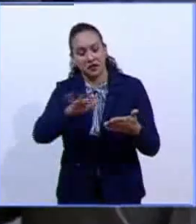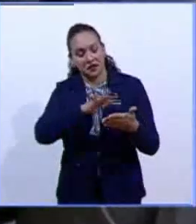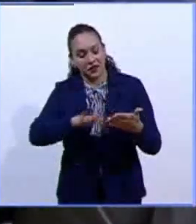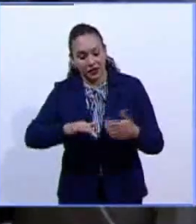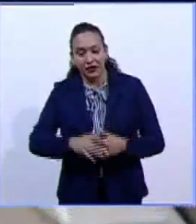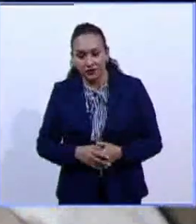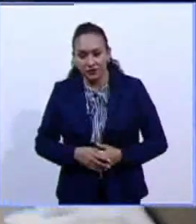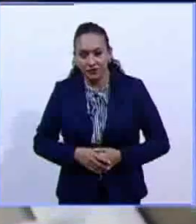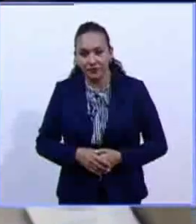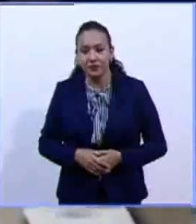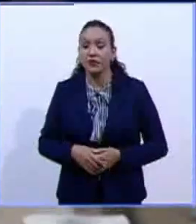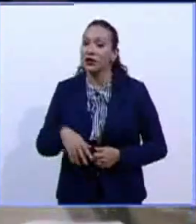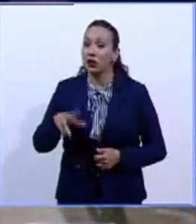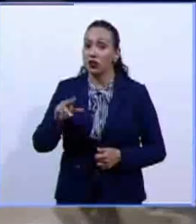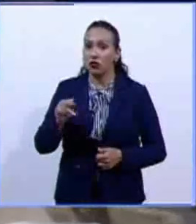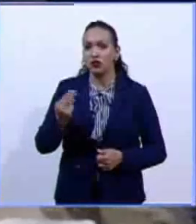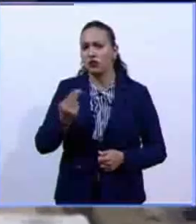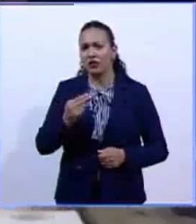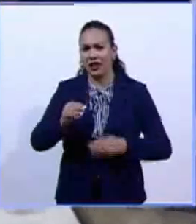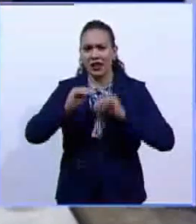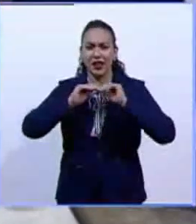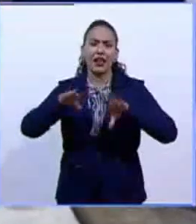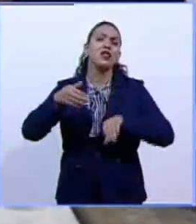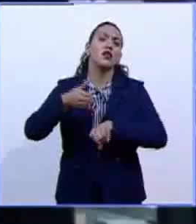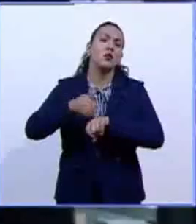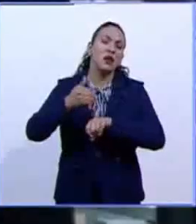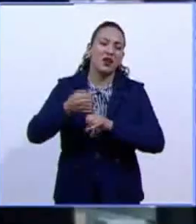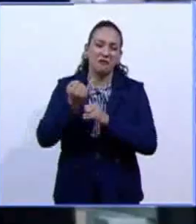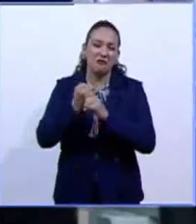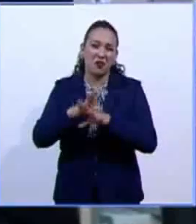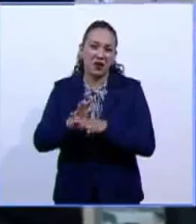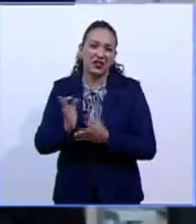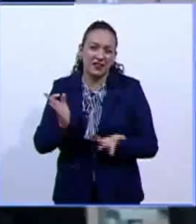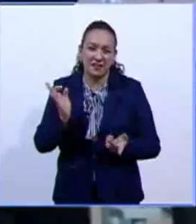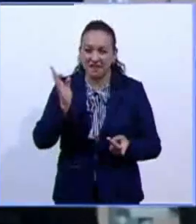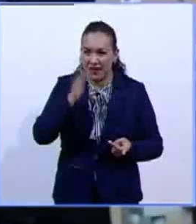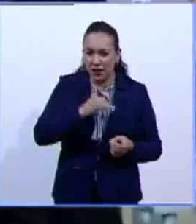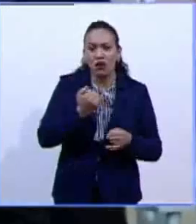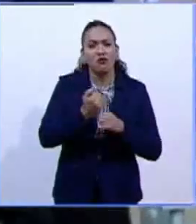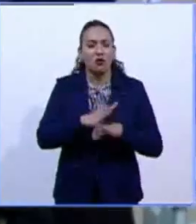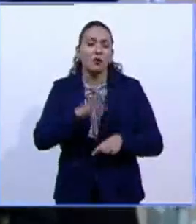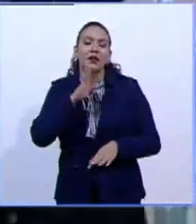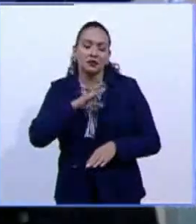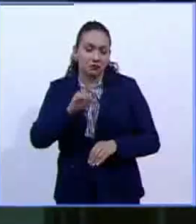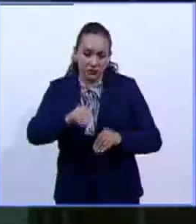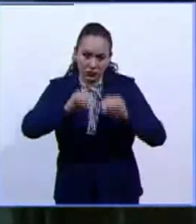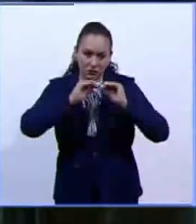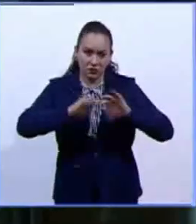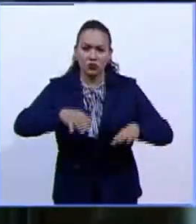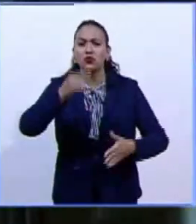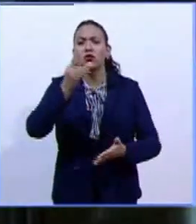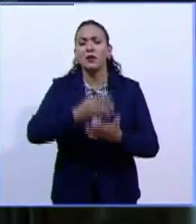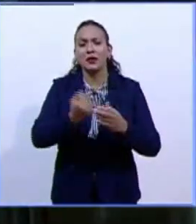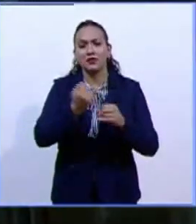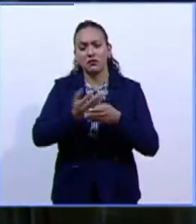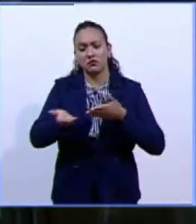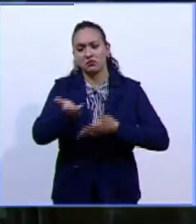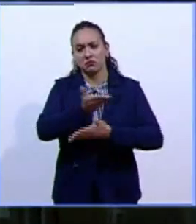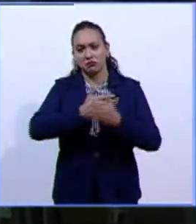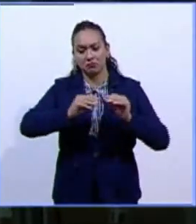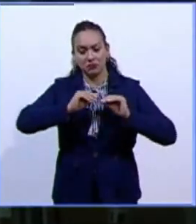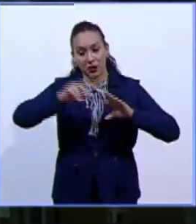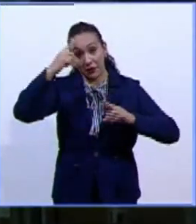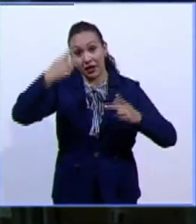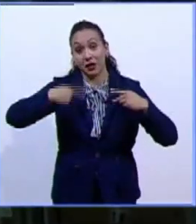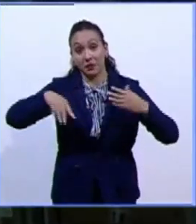esto implique la divulgación de datos sensibles o de carácter personal que no sean los estrictamente necesarios para la